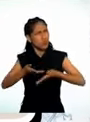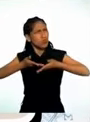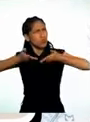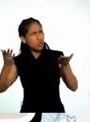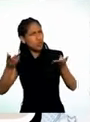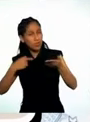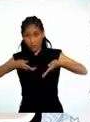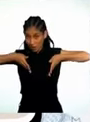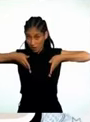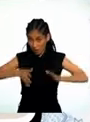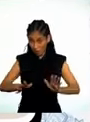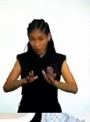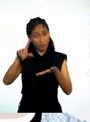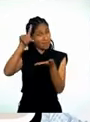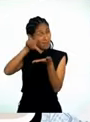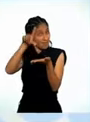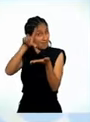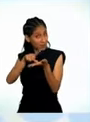lima